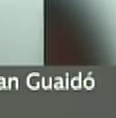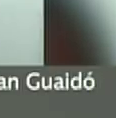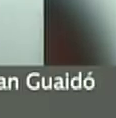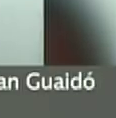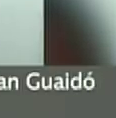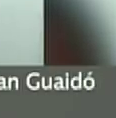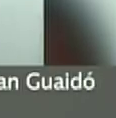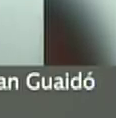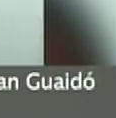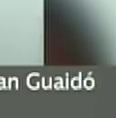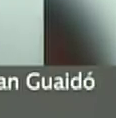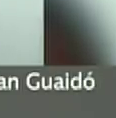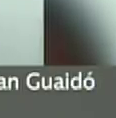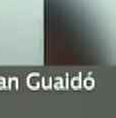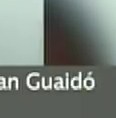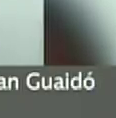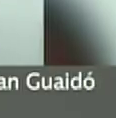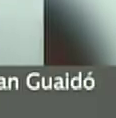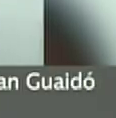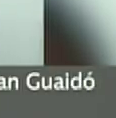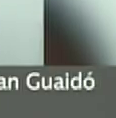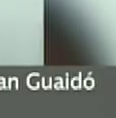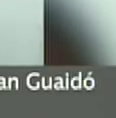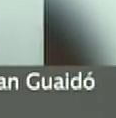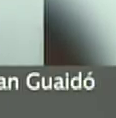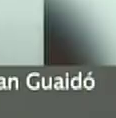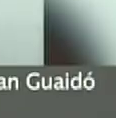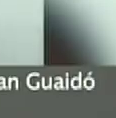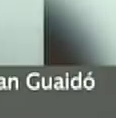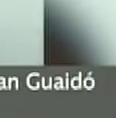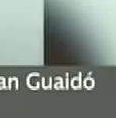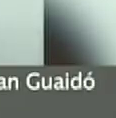del señor Juan Guaidó sano y salvo